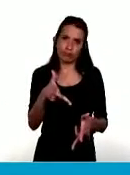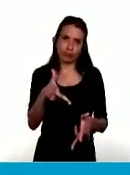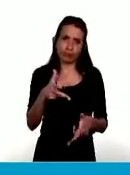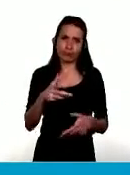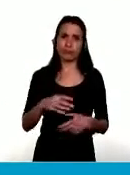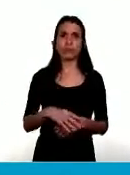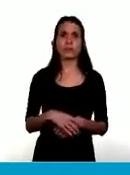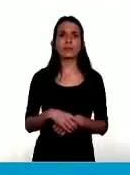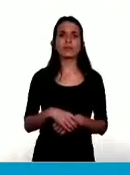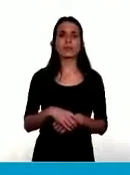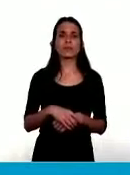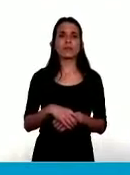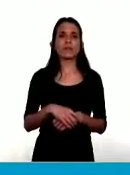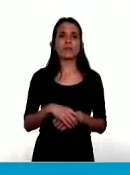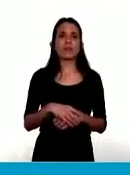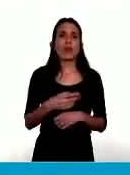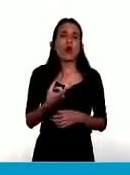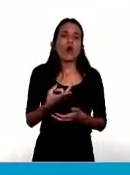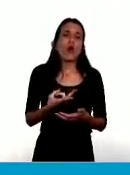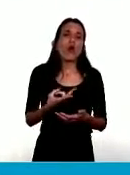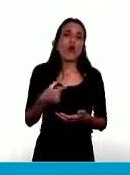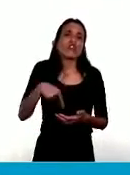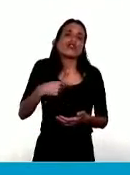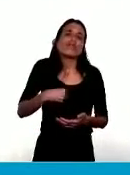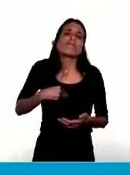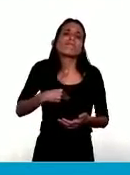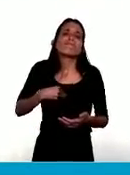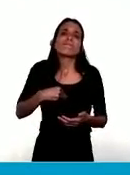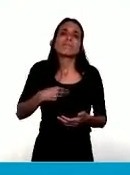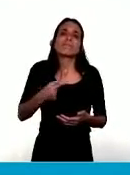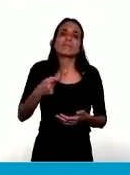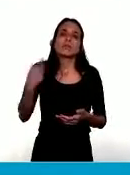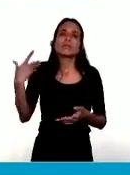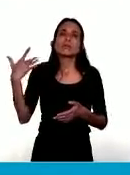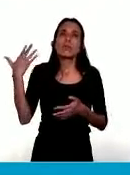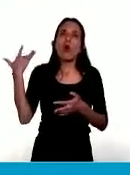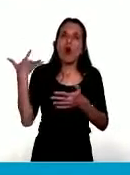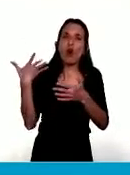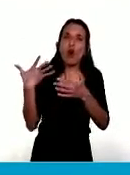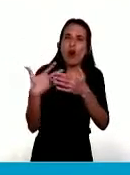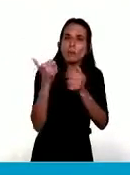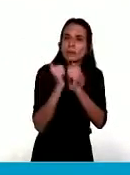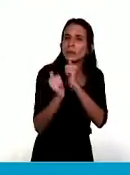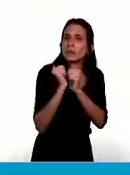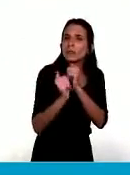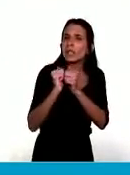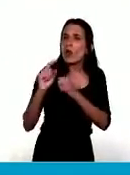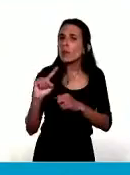Porque sin ningún lugar a dudas, y como lo planteaba en ese recorrido, en los primeros